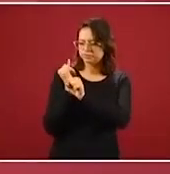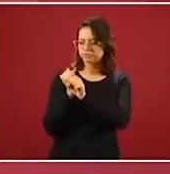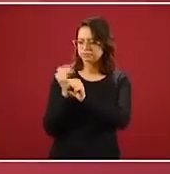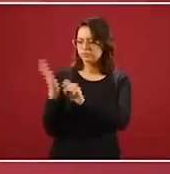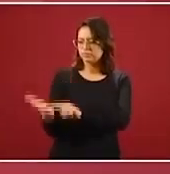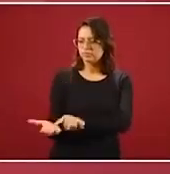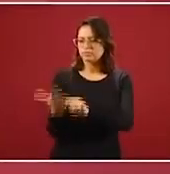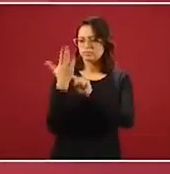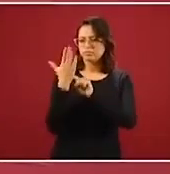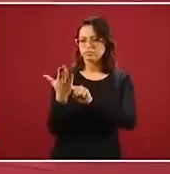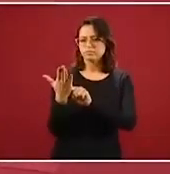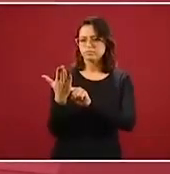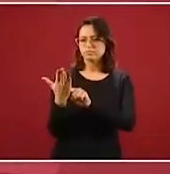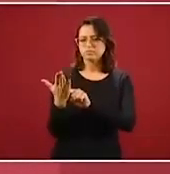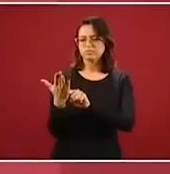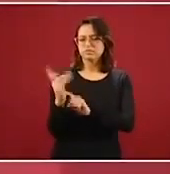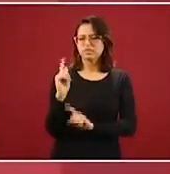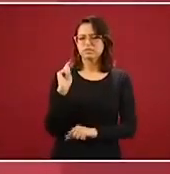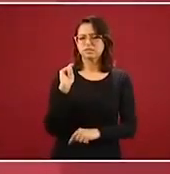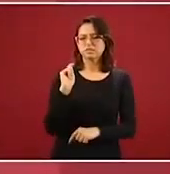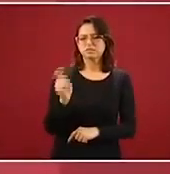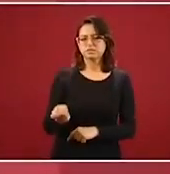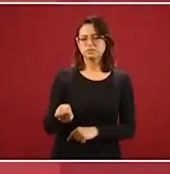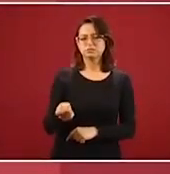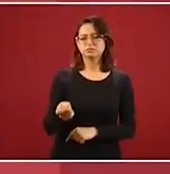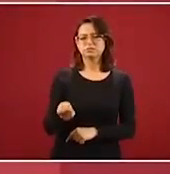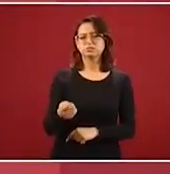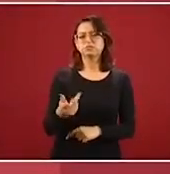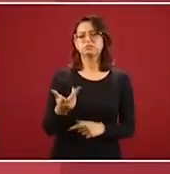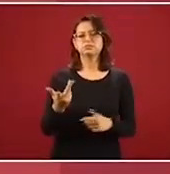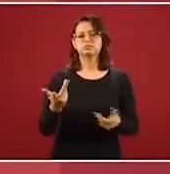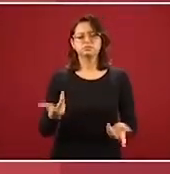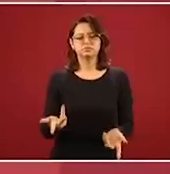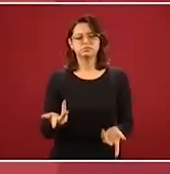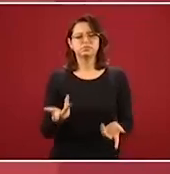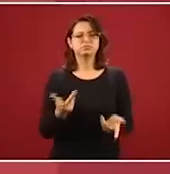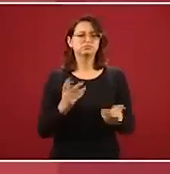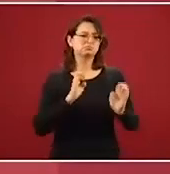que consistió en hacer entrevistas